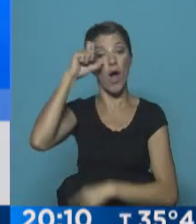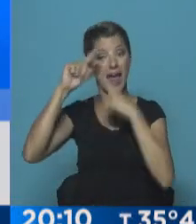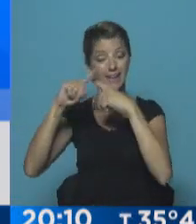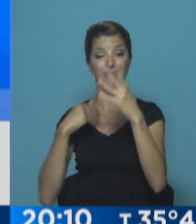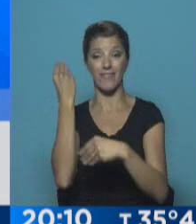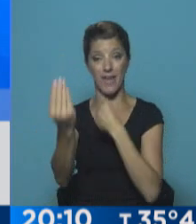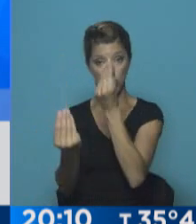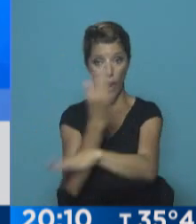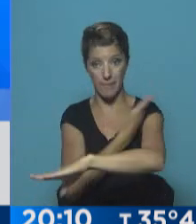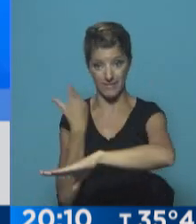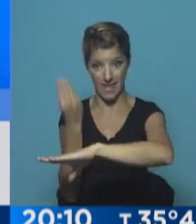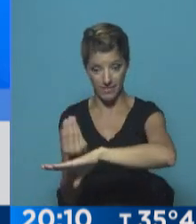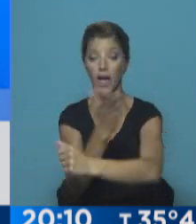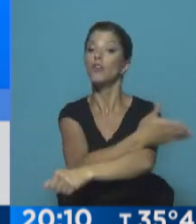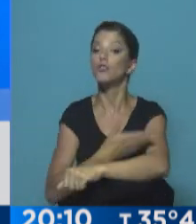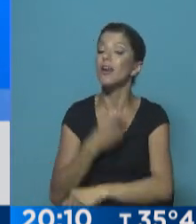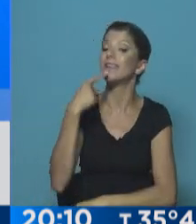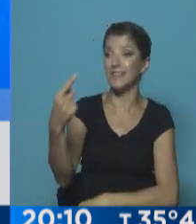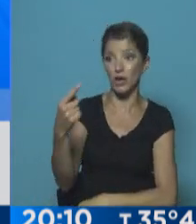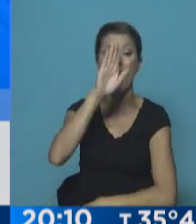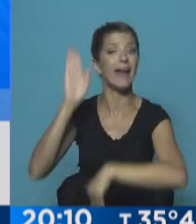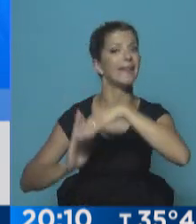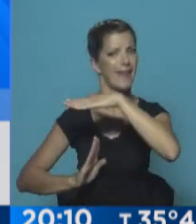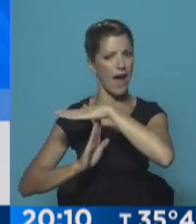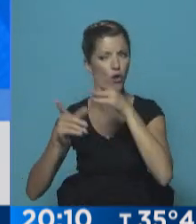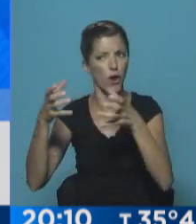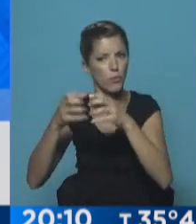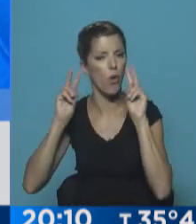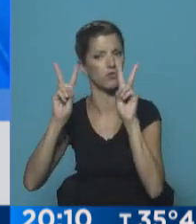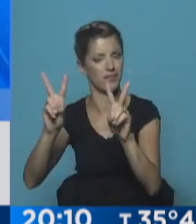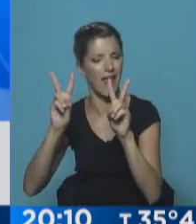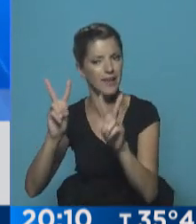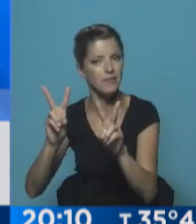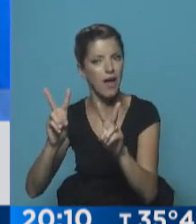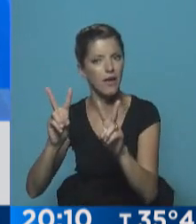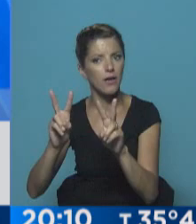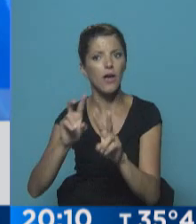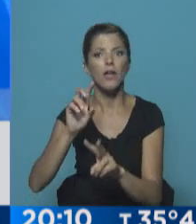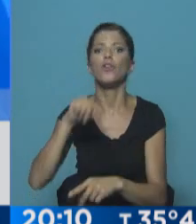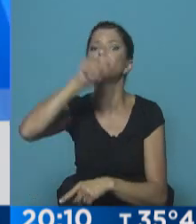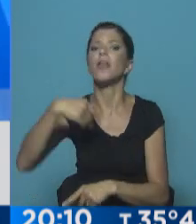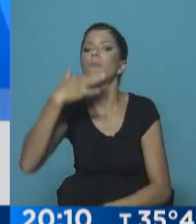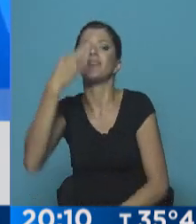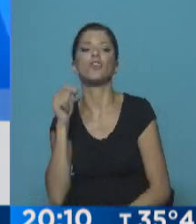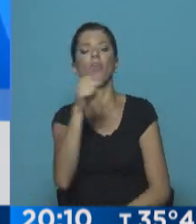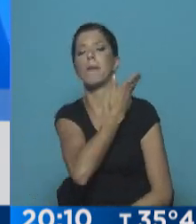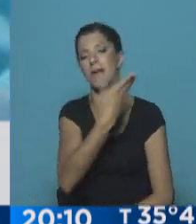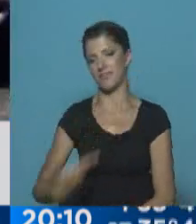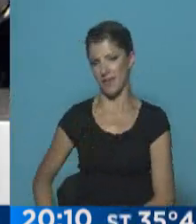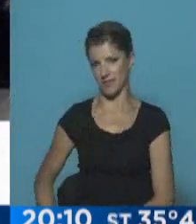cioli quien argumentó que el liderazgo del justicialismo no se define con decretos de necesidad